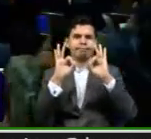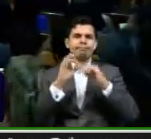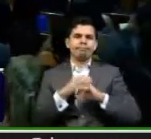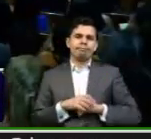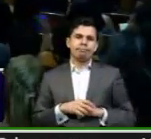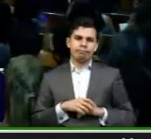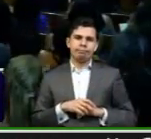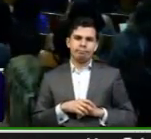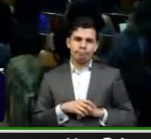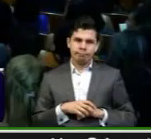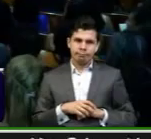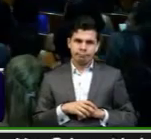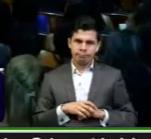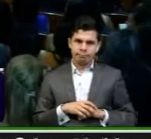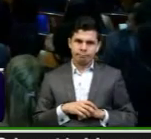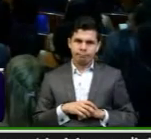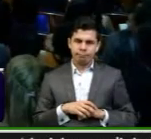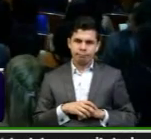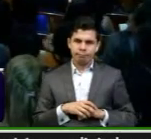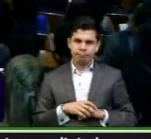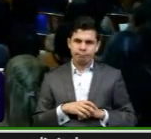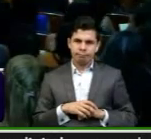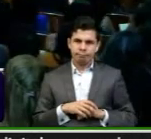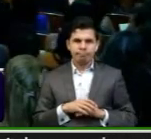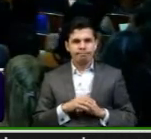nos hace sentir de verdad